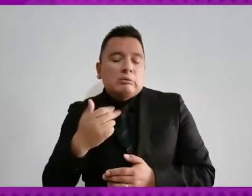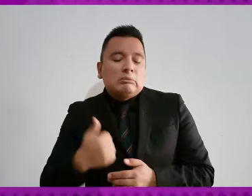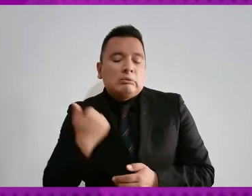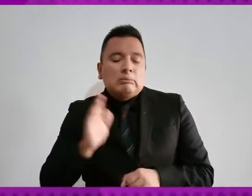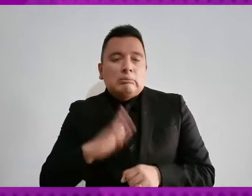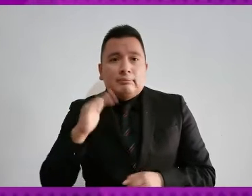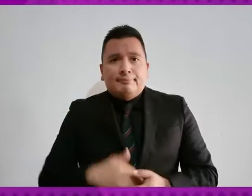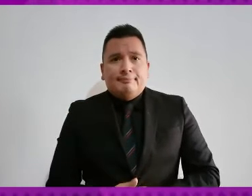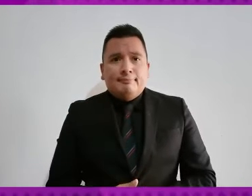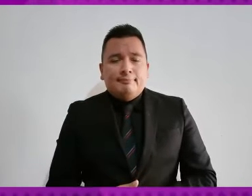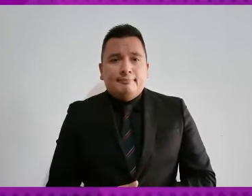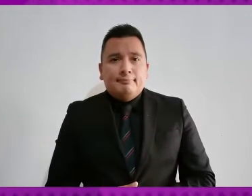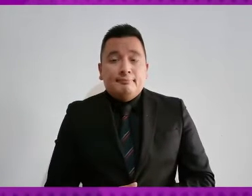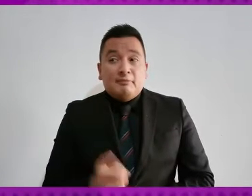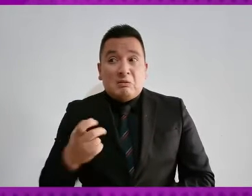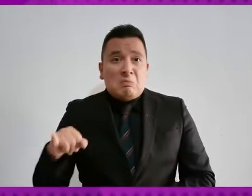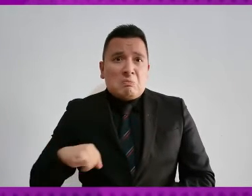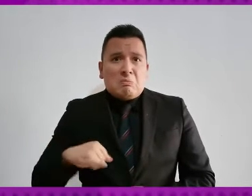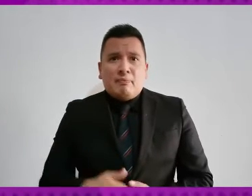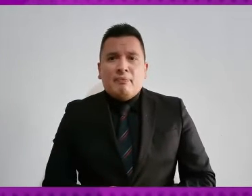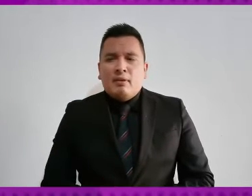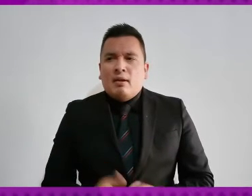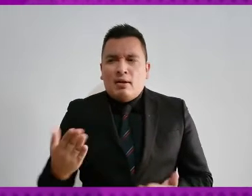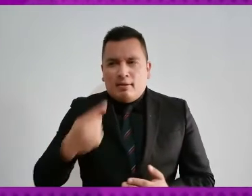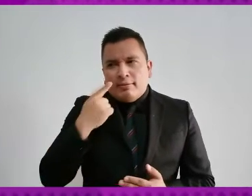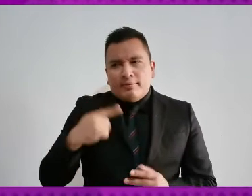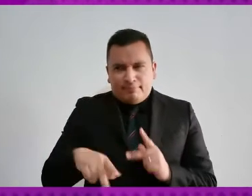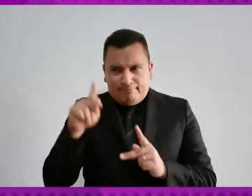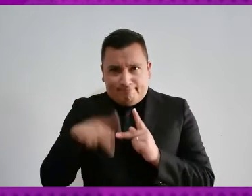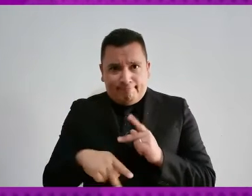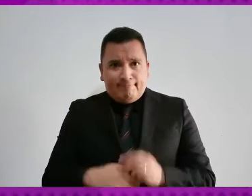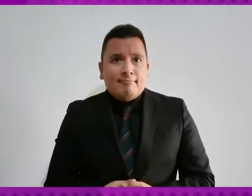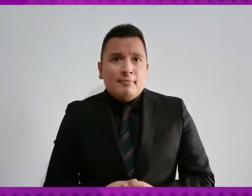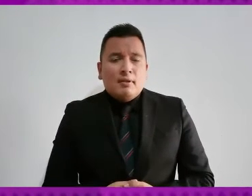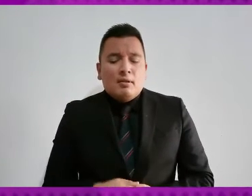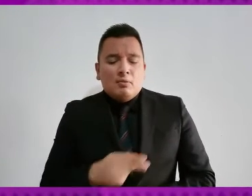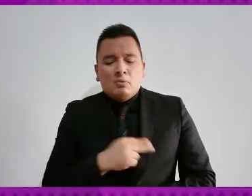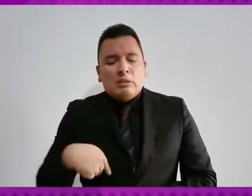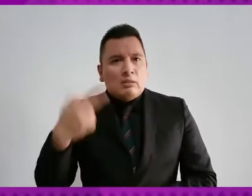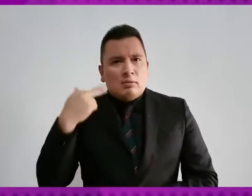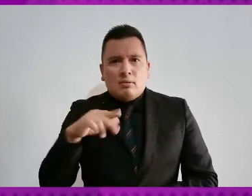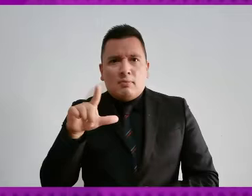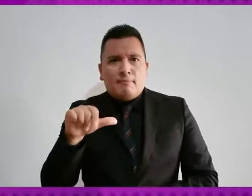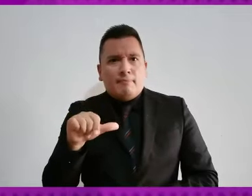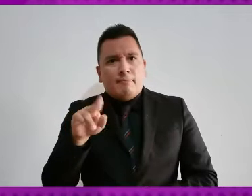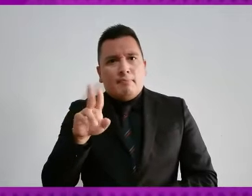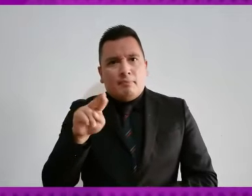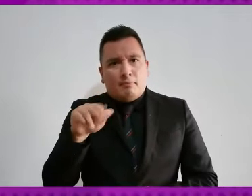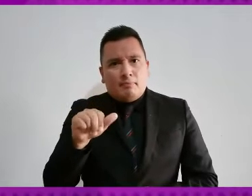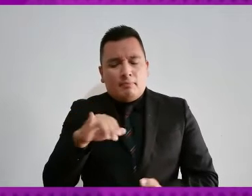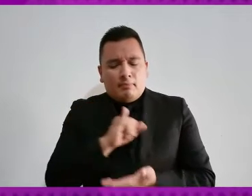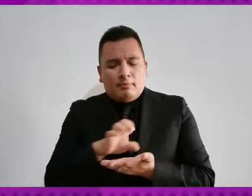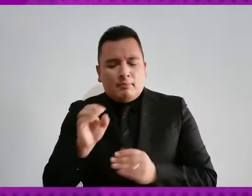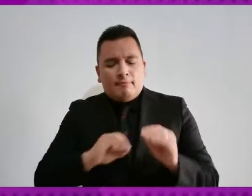político-electorales. Muy interesante. Si me permite, vamos a una pausa. Estamos en La Urna, el programa de radio